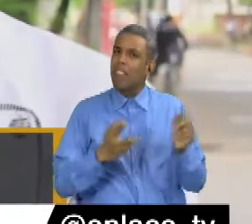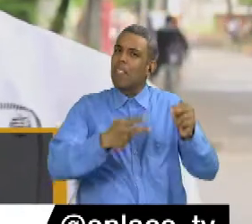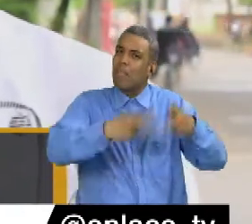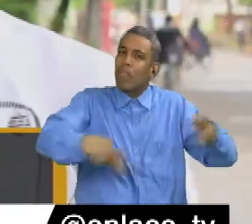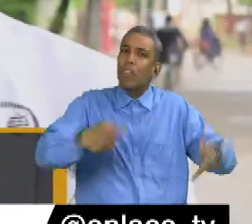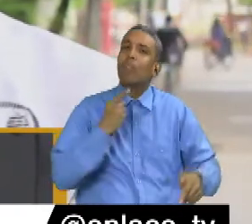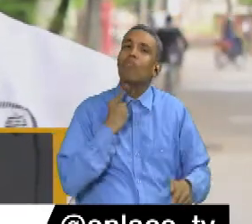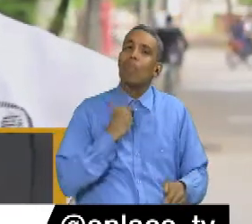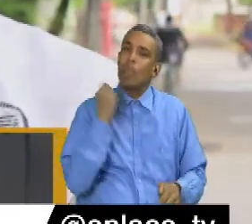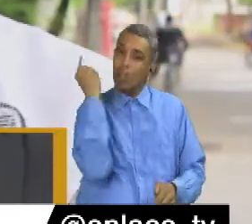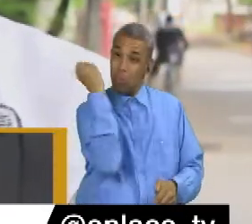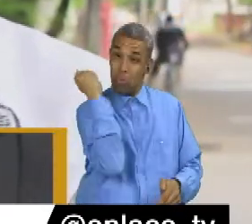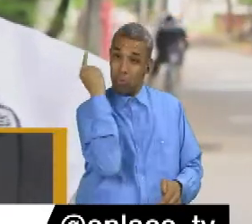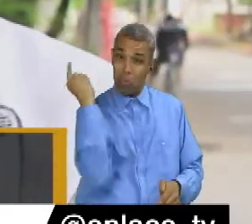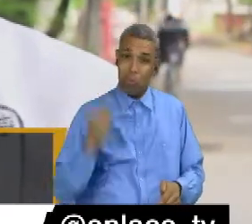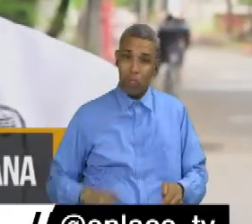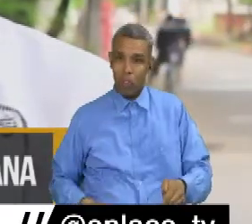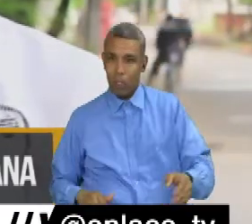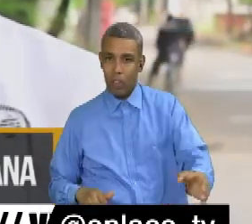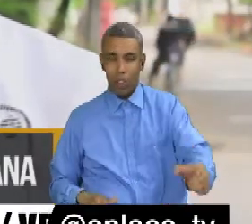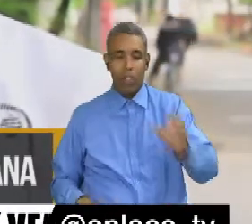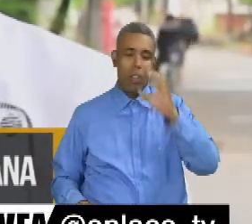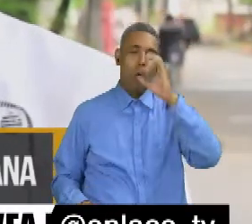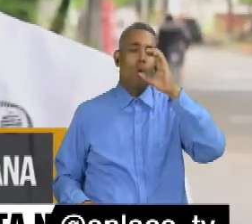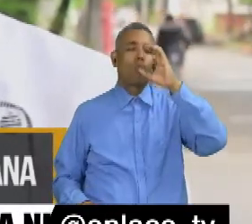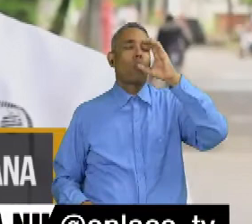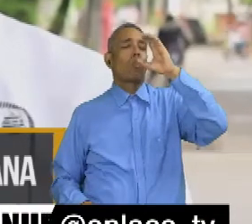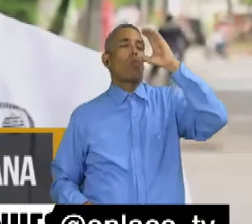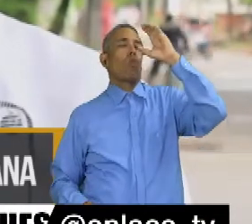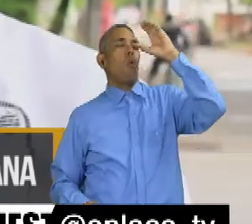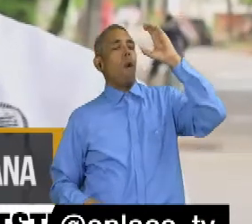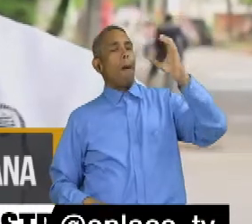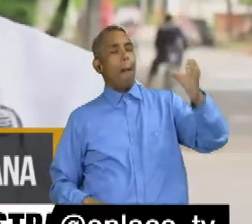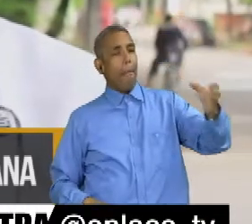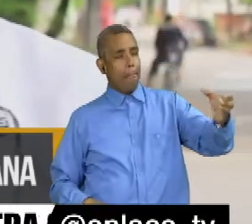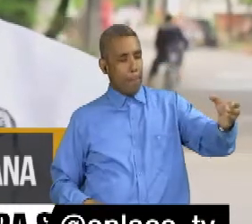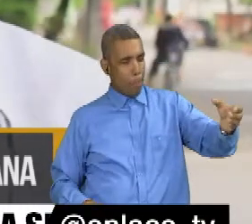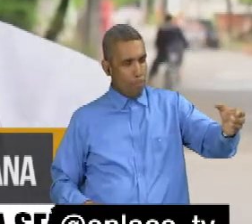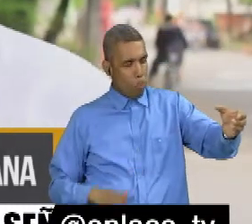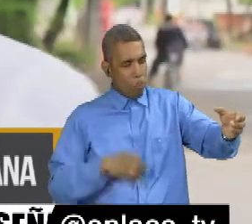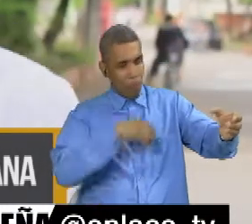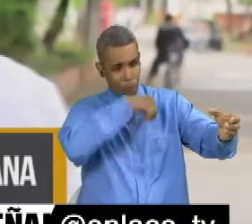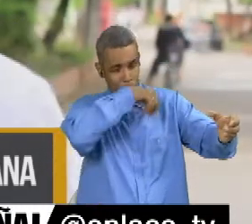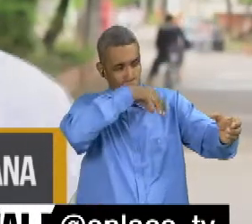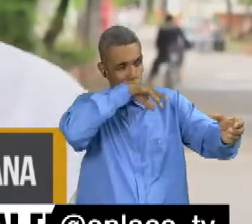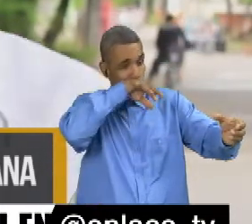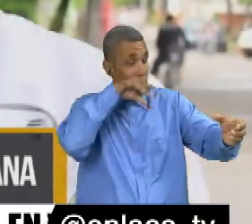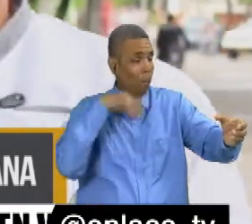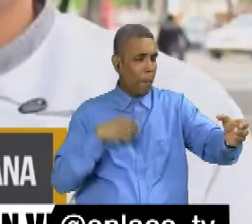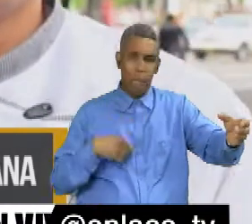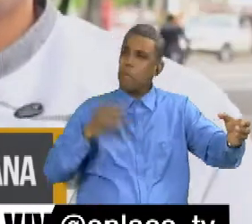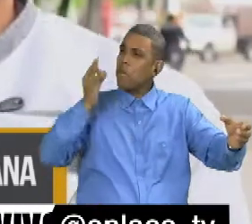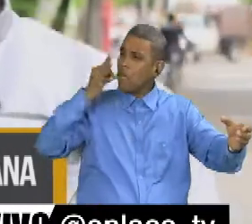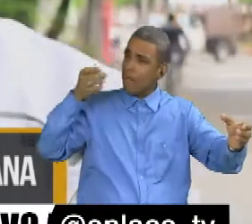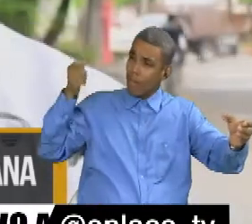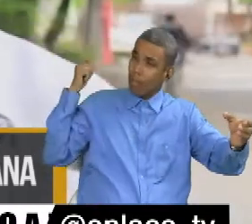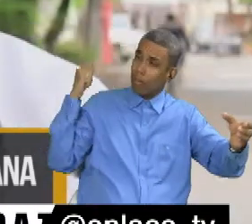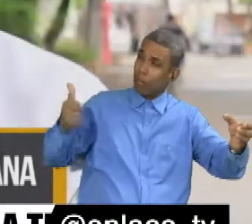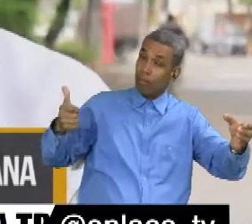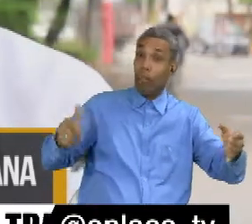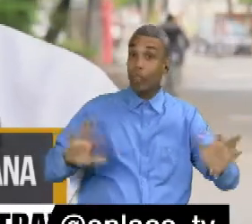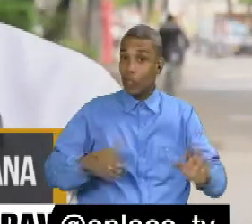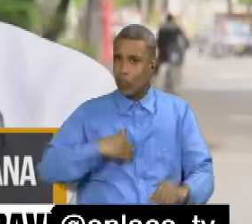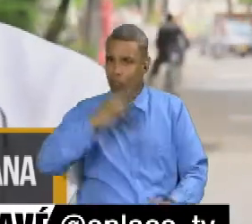hielo. La gente le gustó el, o sea, el, le gustaba como yo los trataba, el buen